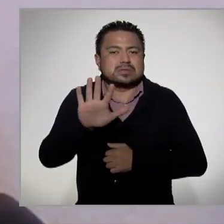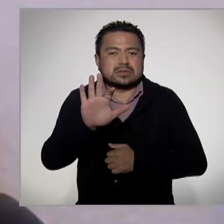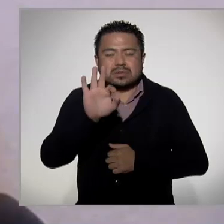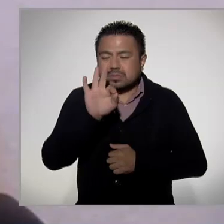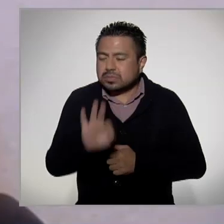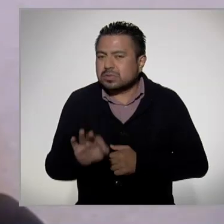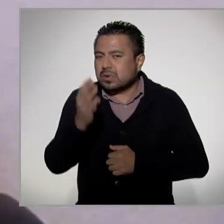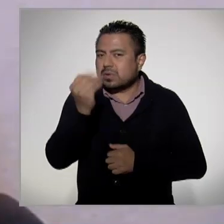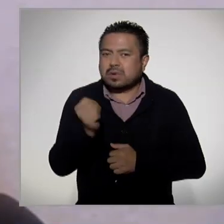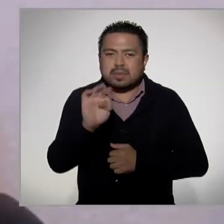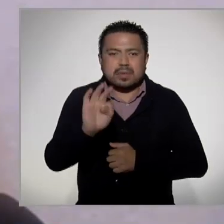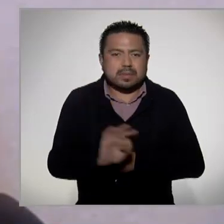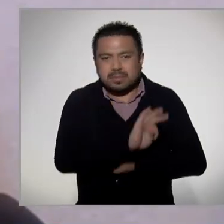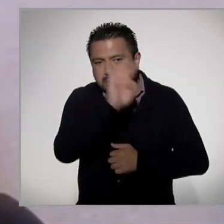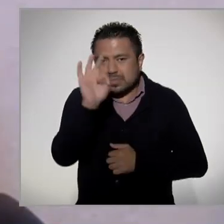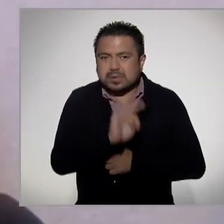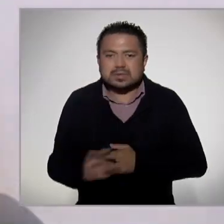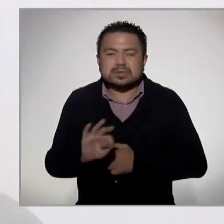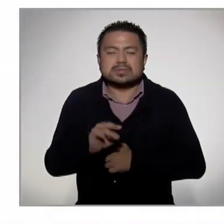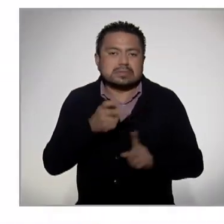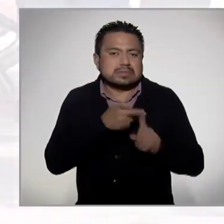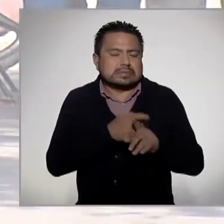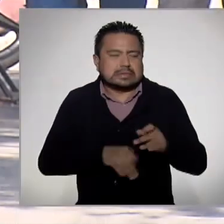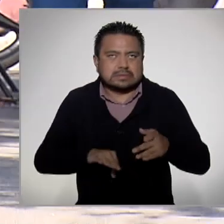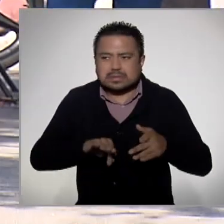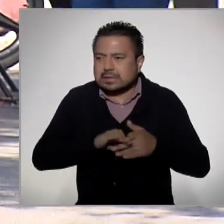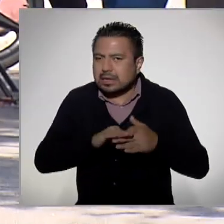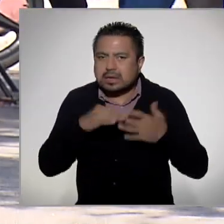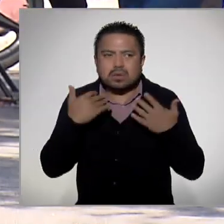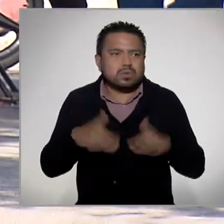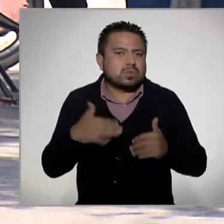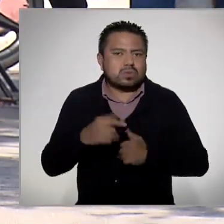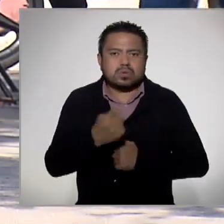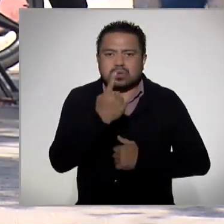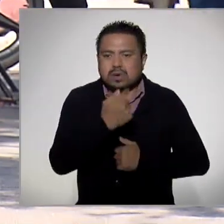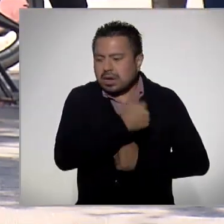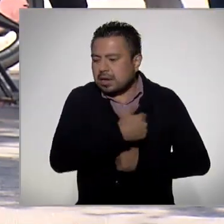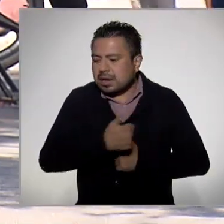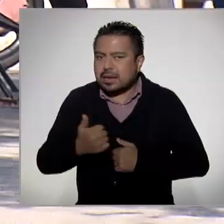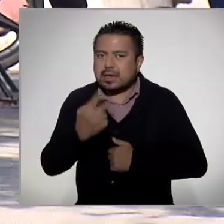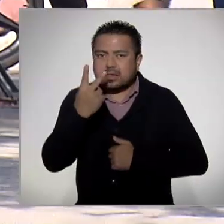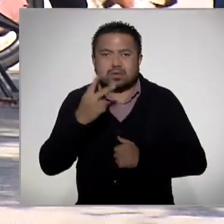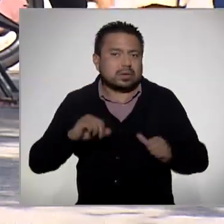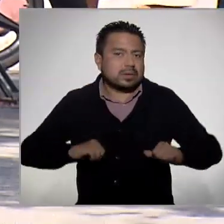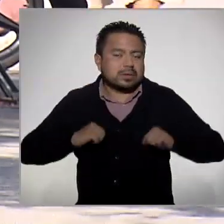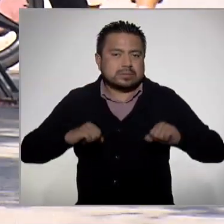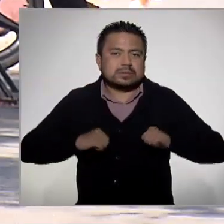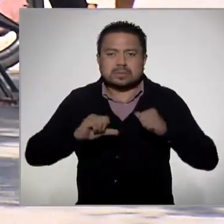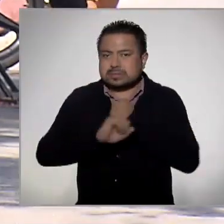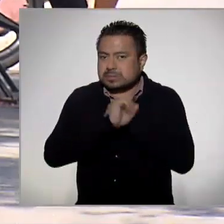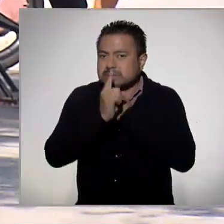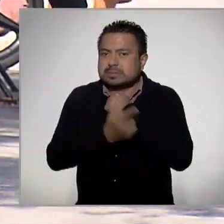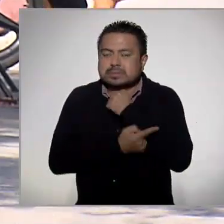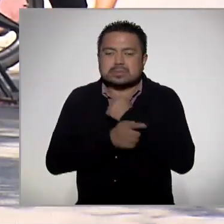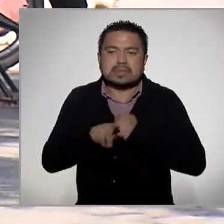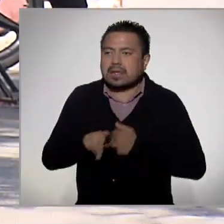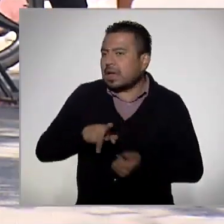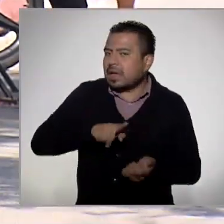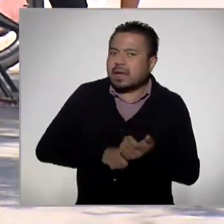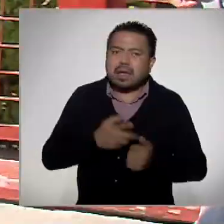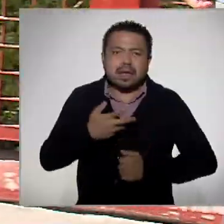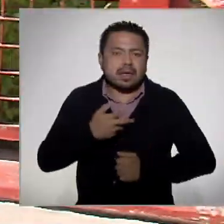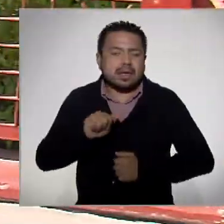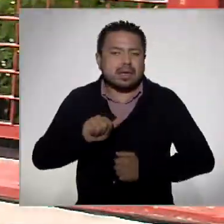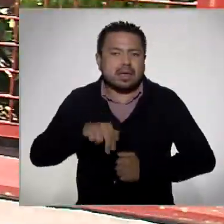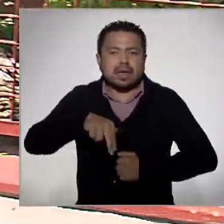45.9 por ciento casi una de cada dos adolescentes embarazadas padecía anemia